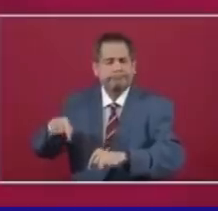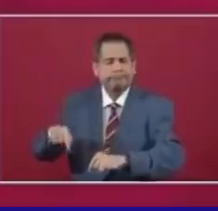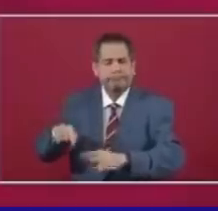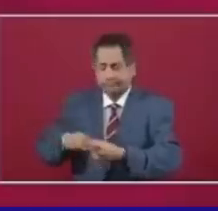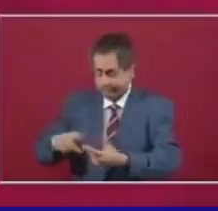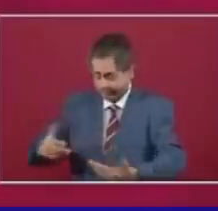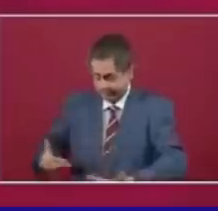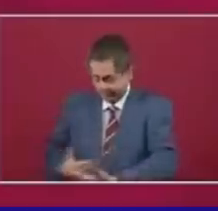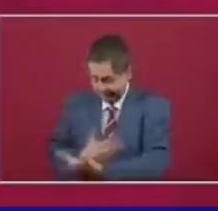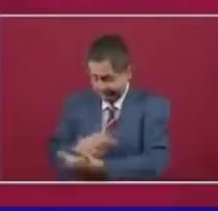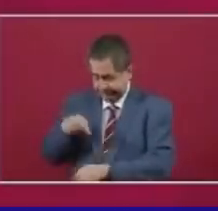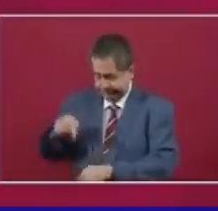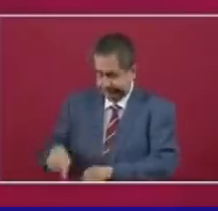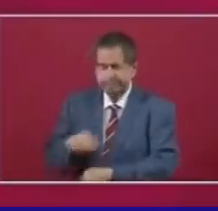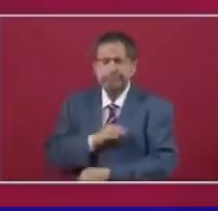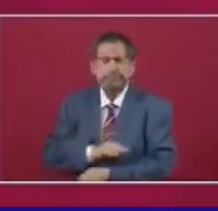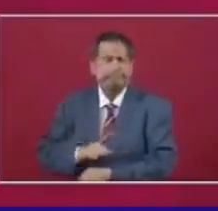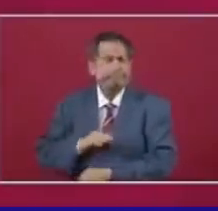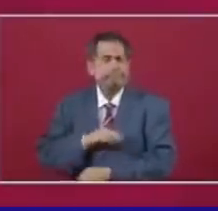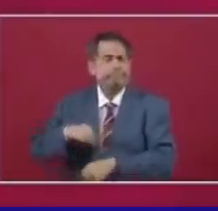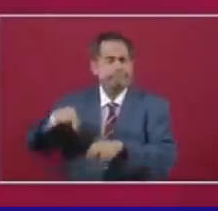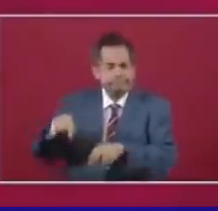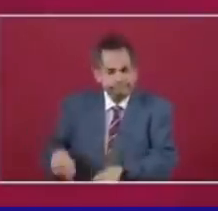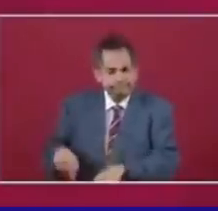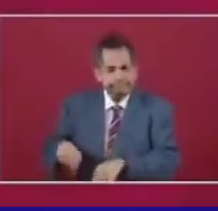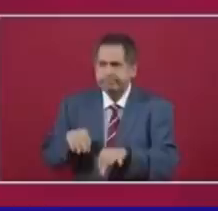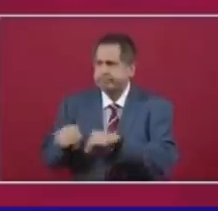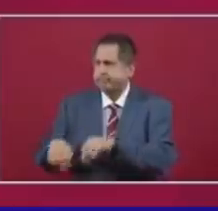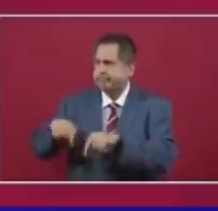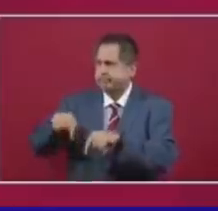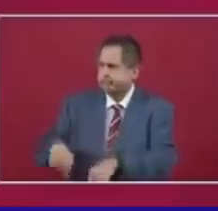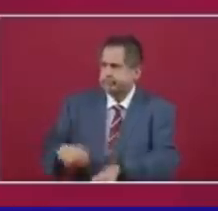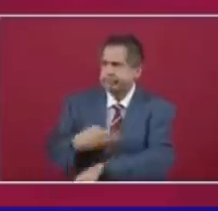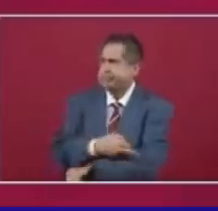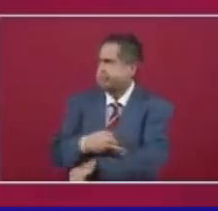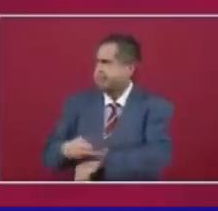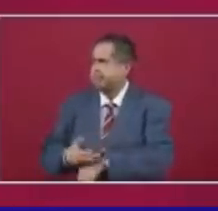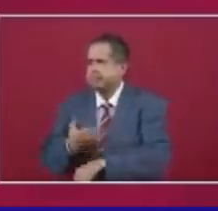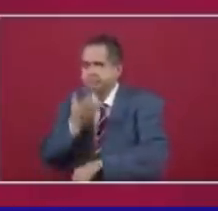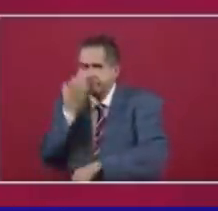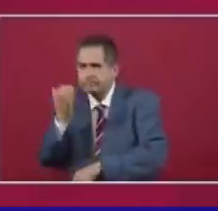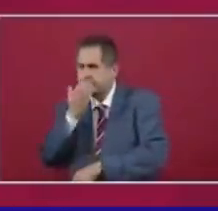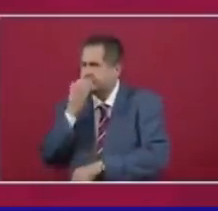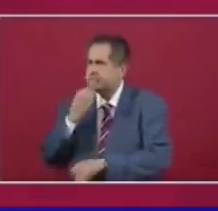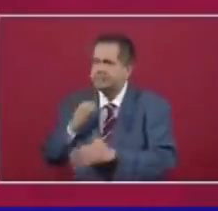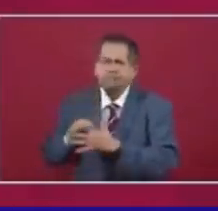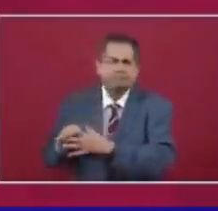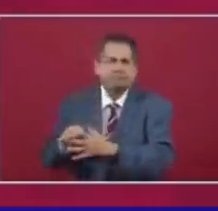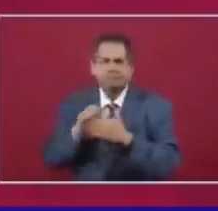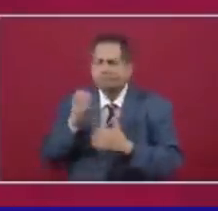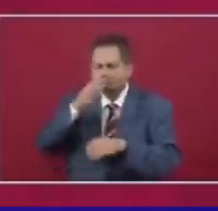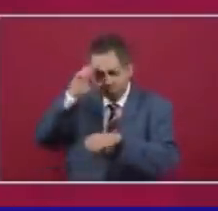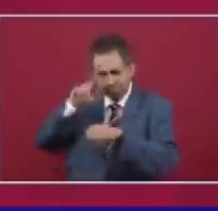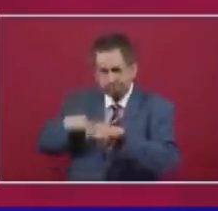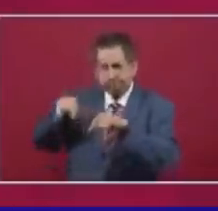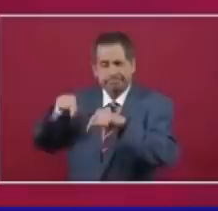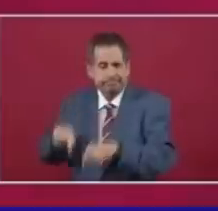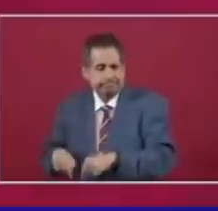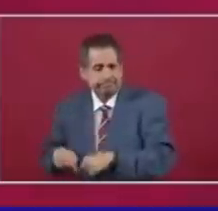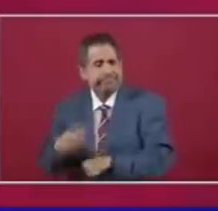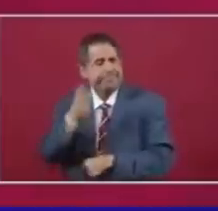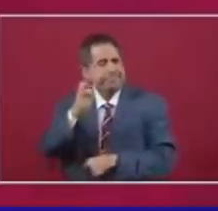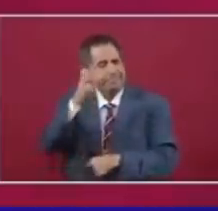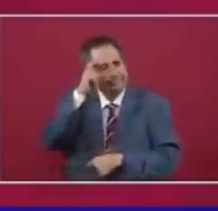donde nacieron, donde están sus familiares, sus costumbres, sus culturas.